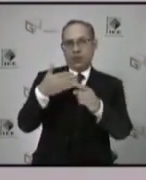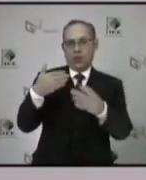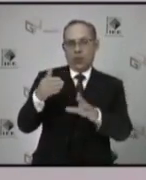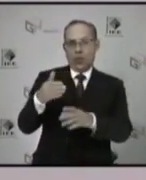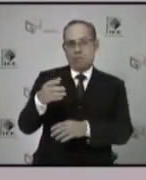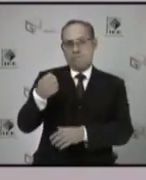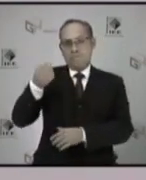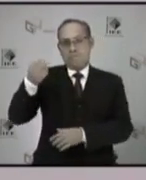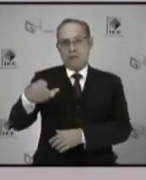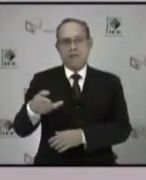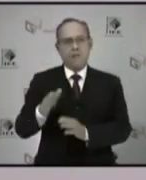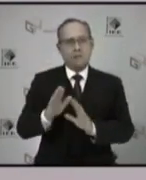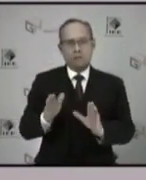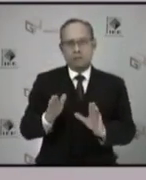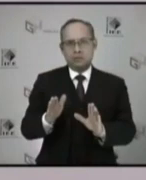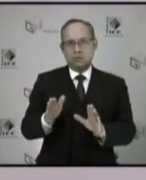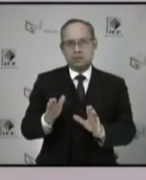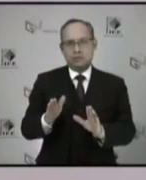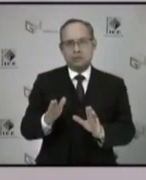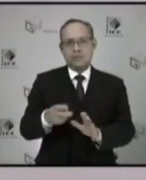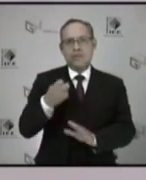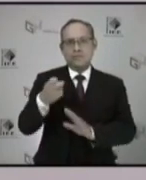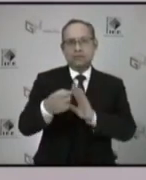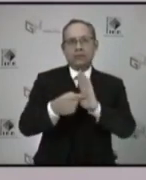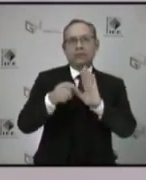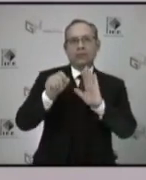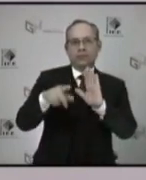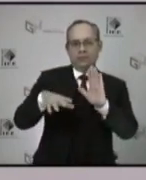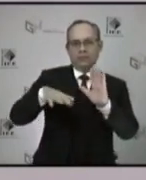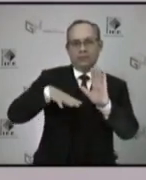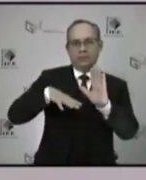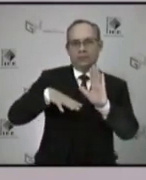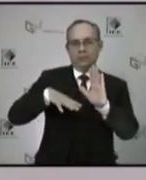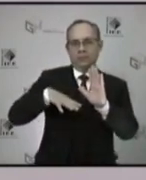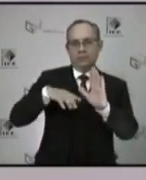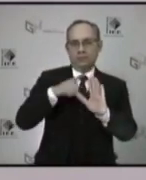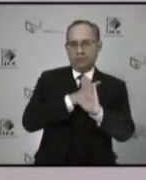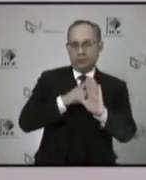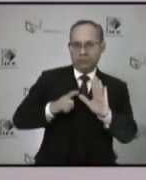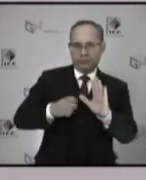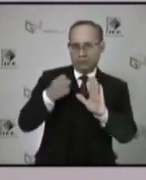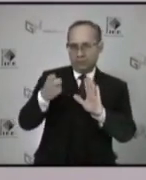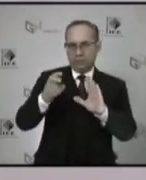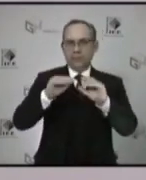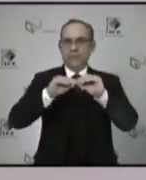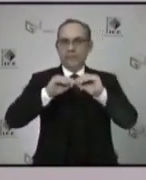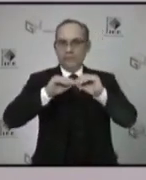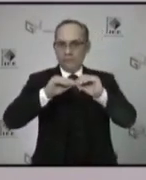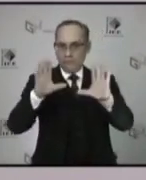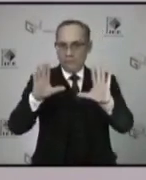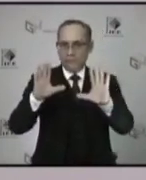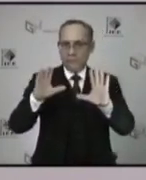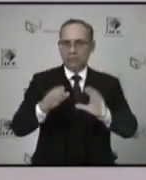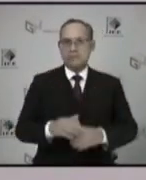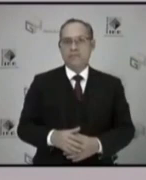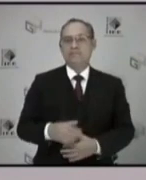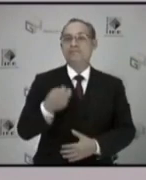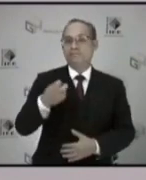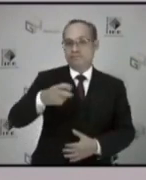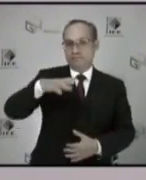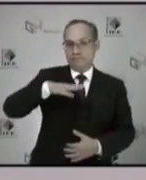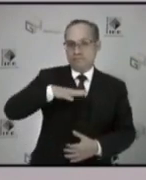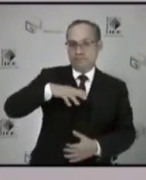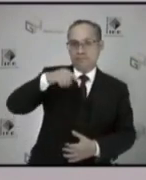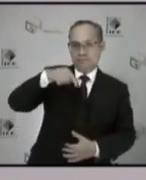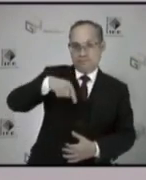en Hidalgo, eso no nos ha quedado claro. En este estado hay factores que dañan la política pública en